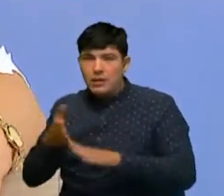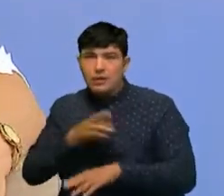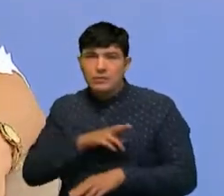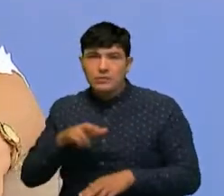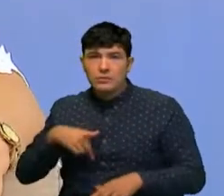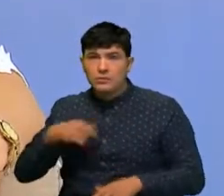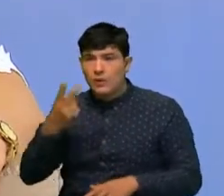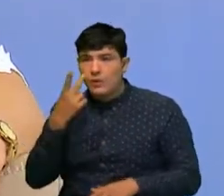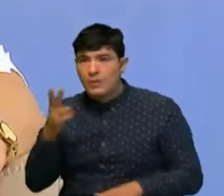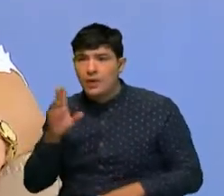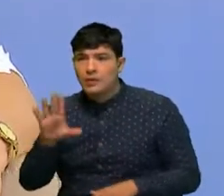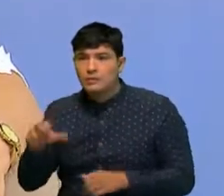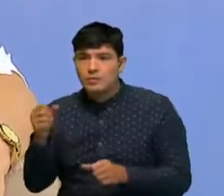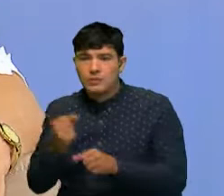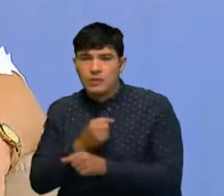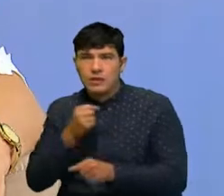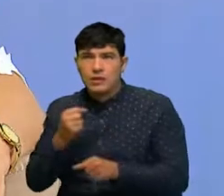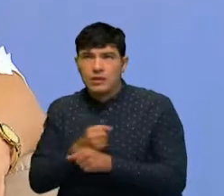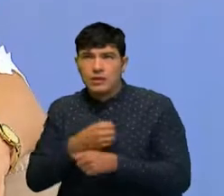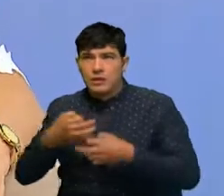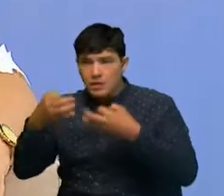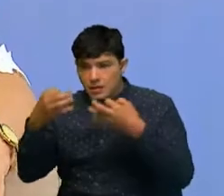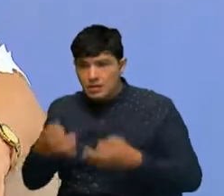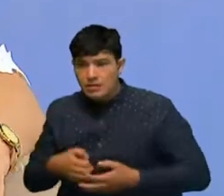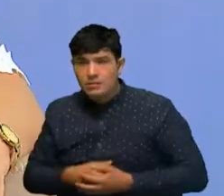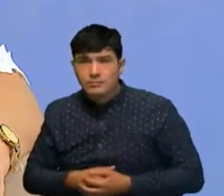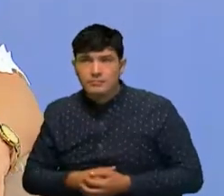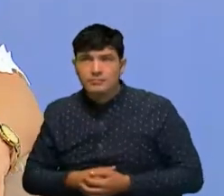labor que ellas cumplen son netamente laborales.